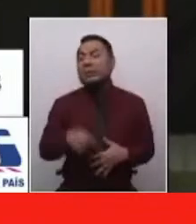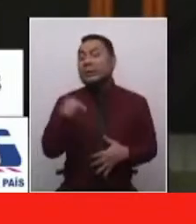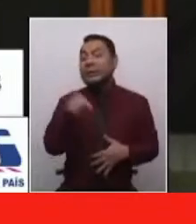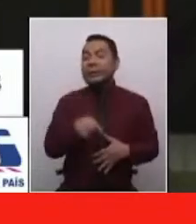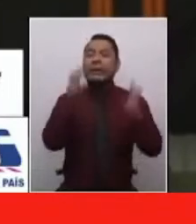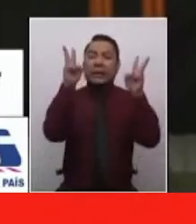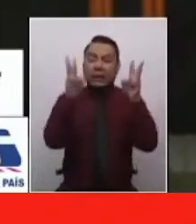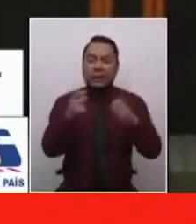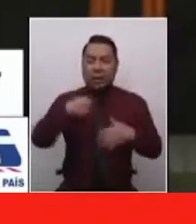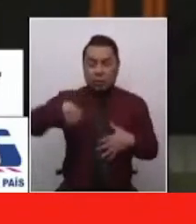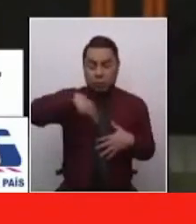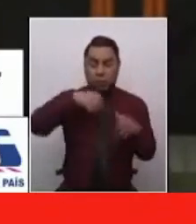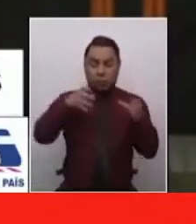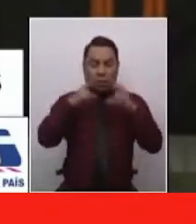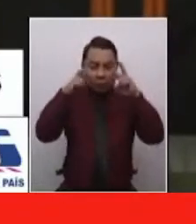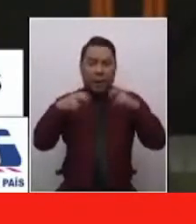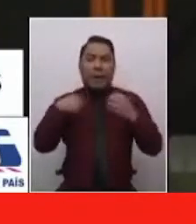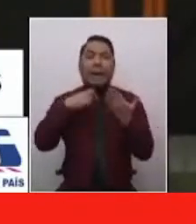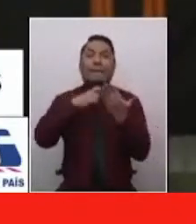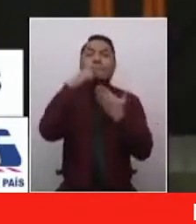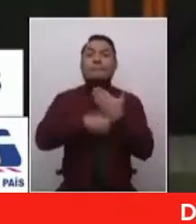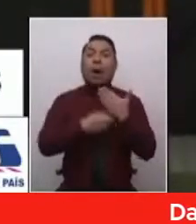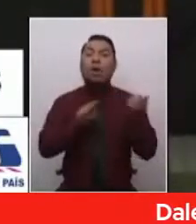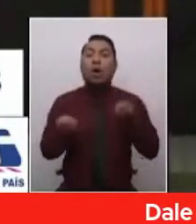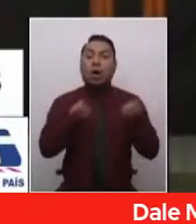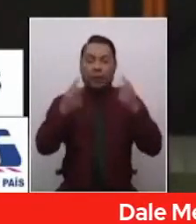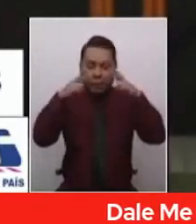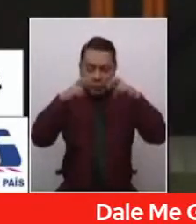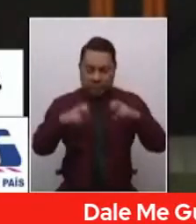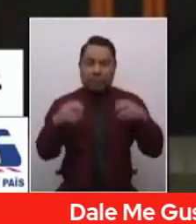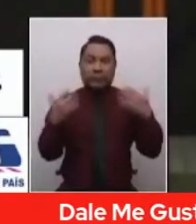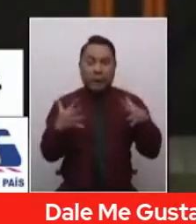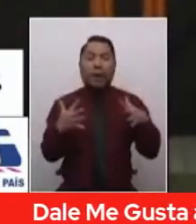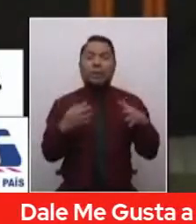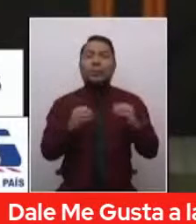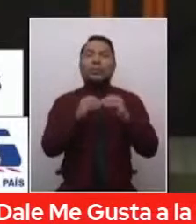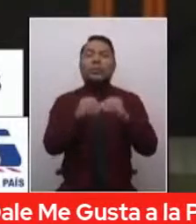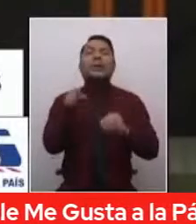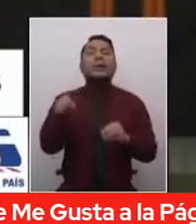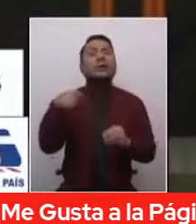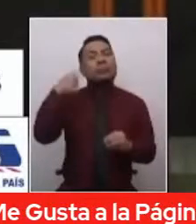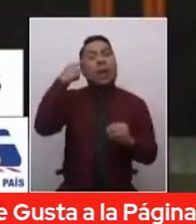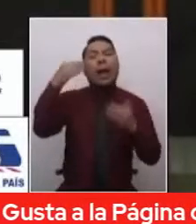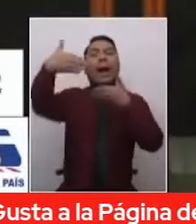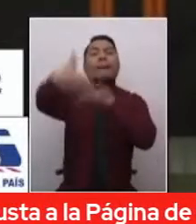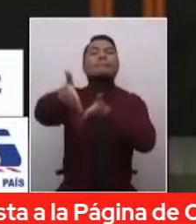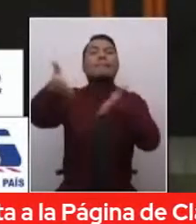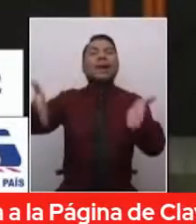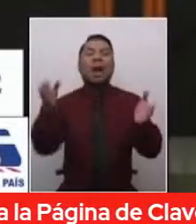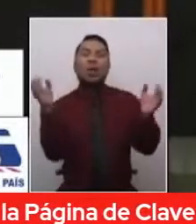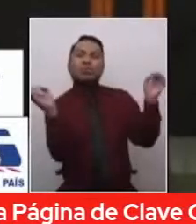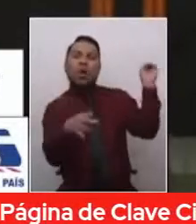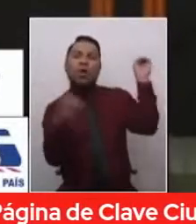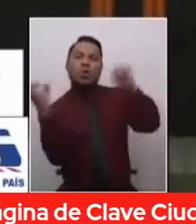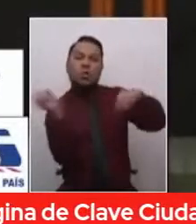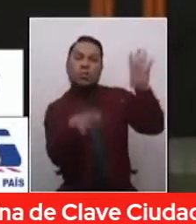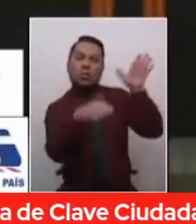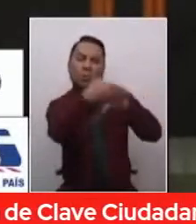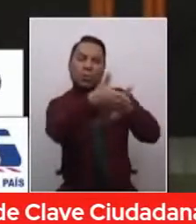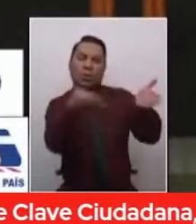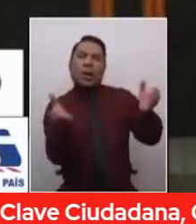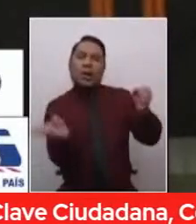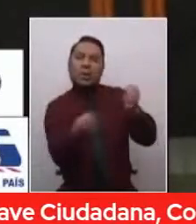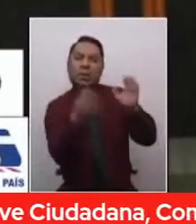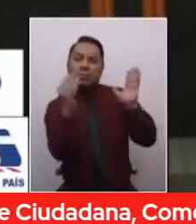hemos analizado en el plan de gobierno. Ya contamos con una planta de chatarreo, entonces el objetivo es, en primer